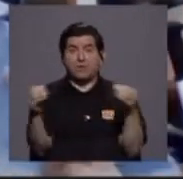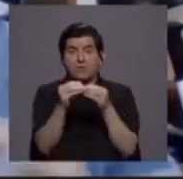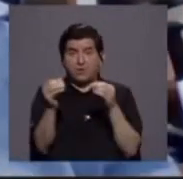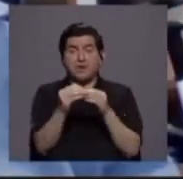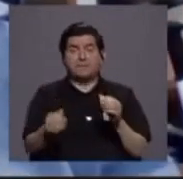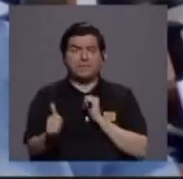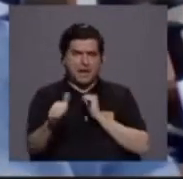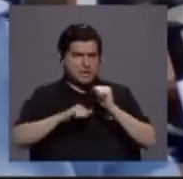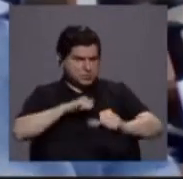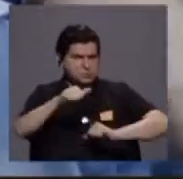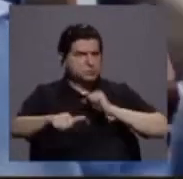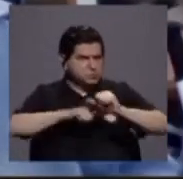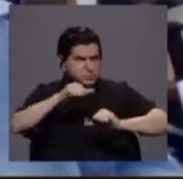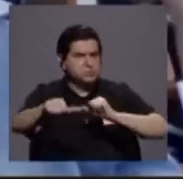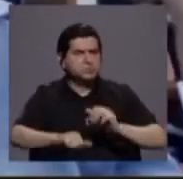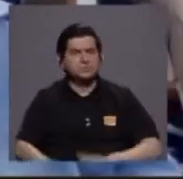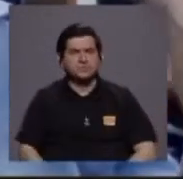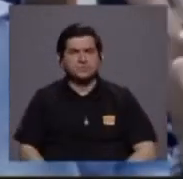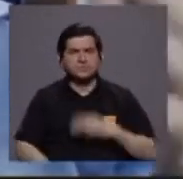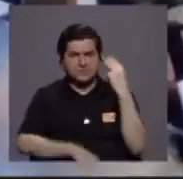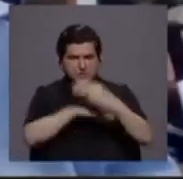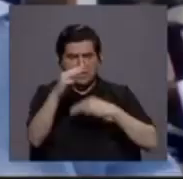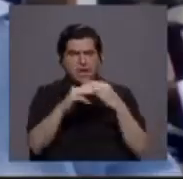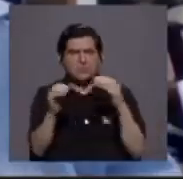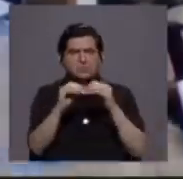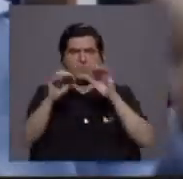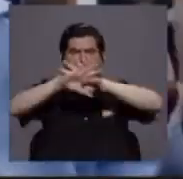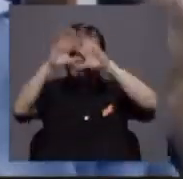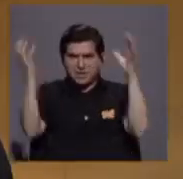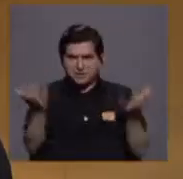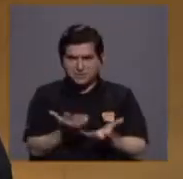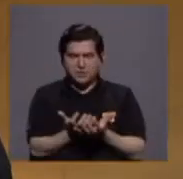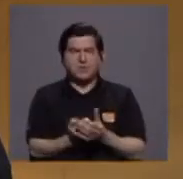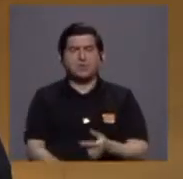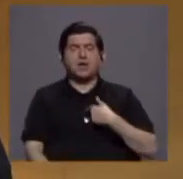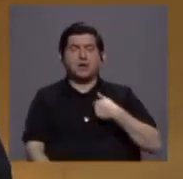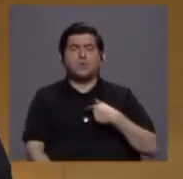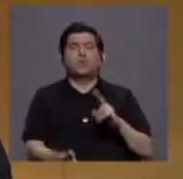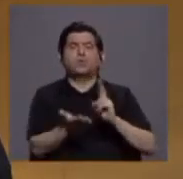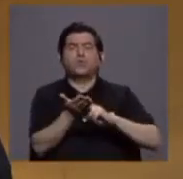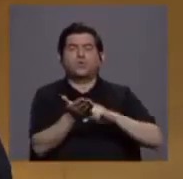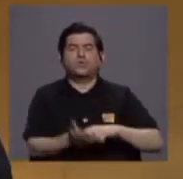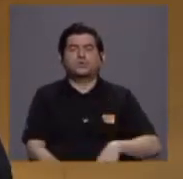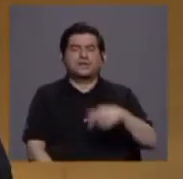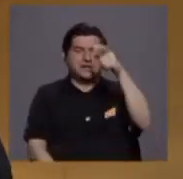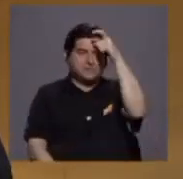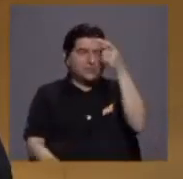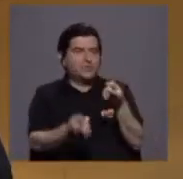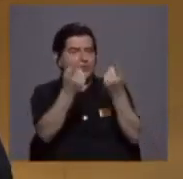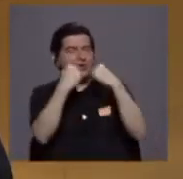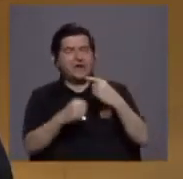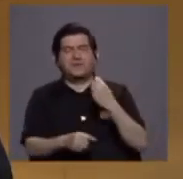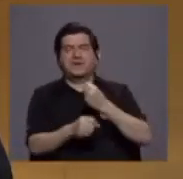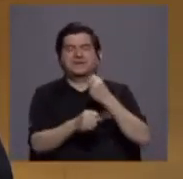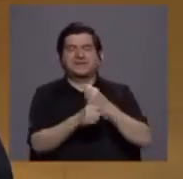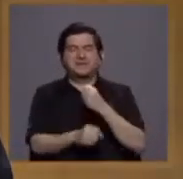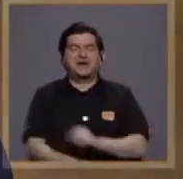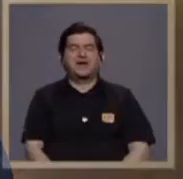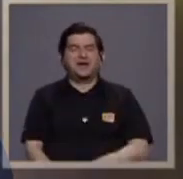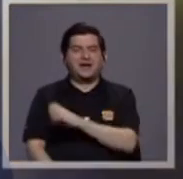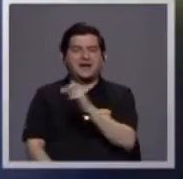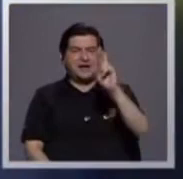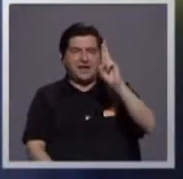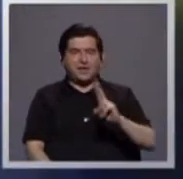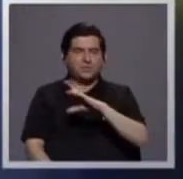aguerrida esa competencia, aparte de que el mundo se ha hecho más global y uno puede contratar un turco para venir a trabajar a México, a Costa Rica,